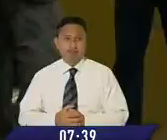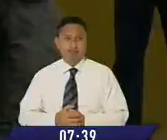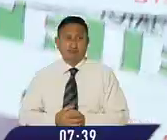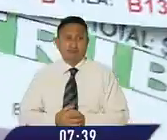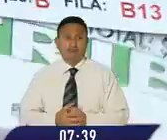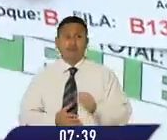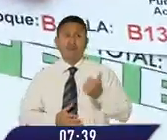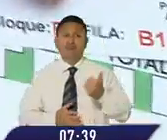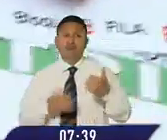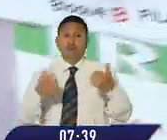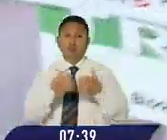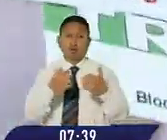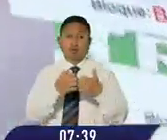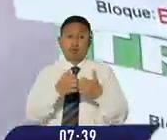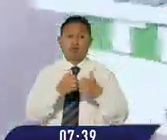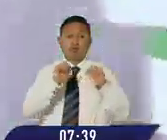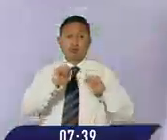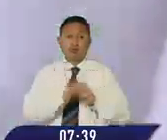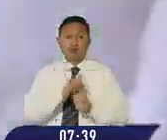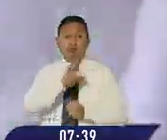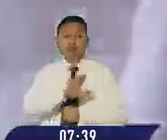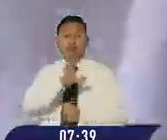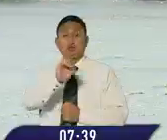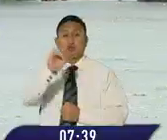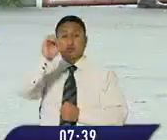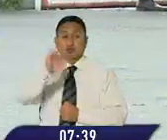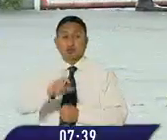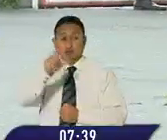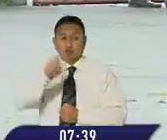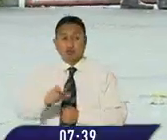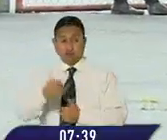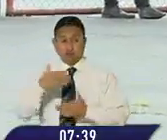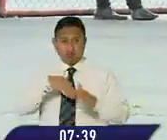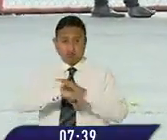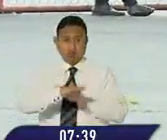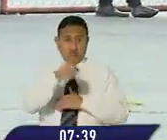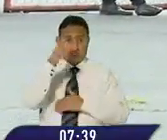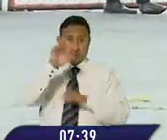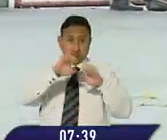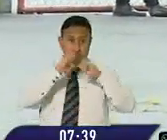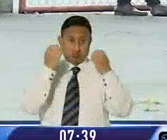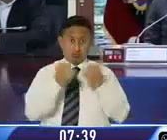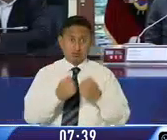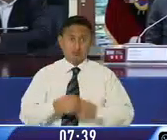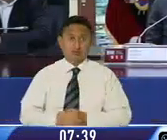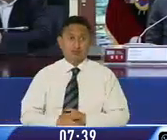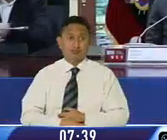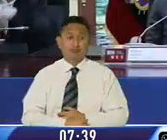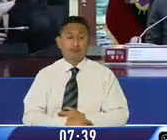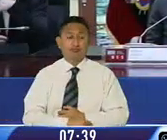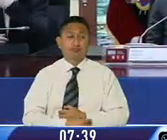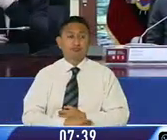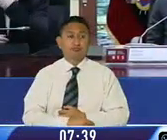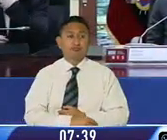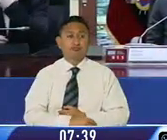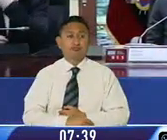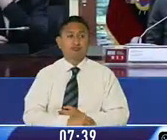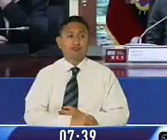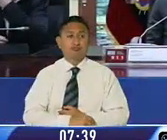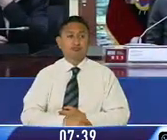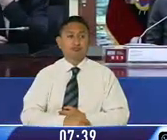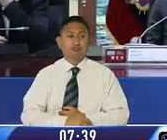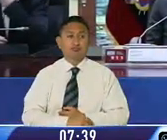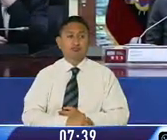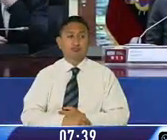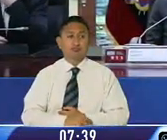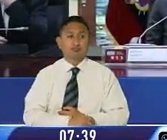resto de equipos podrán contar con el 50% del aforo en sus respectivos compromisos de temporada. Sin embargo, las autoridades son enfáticas